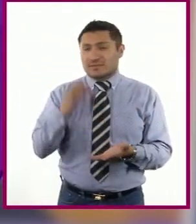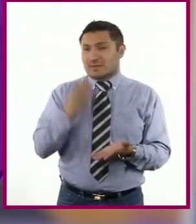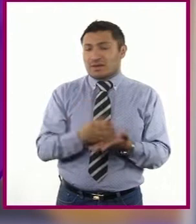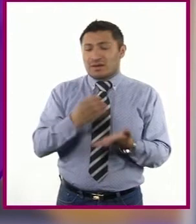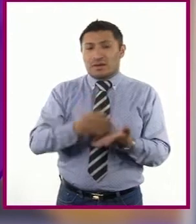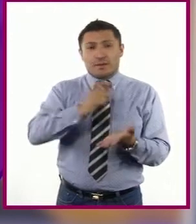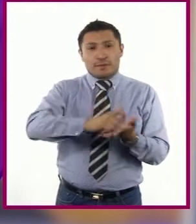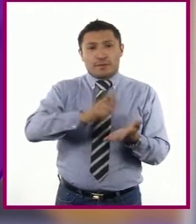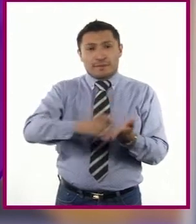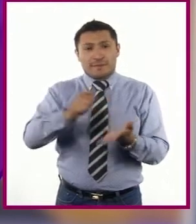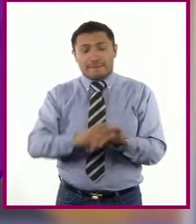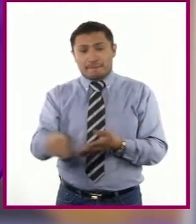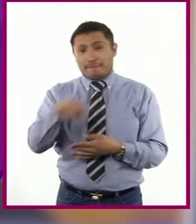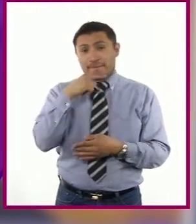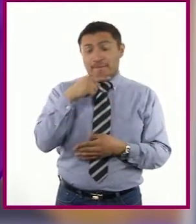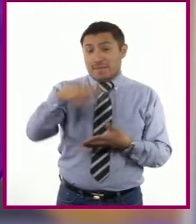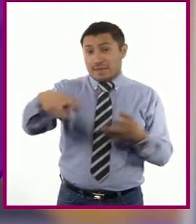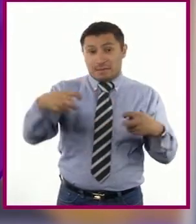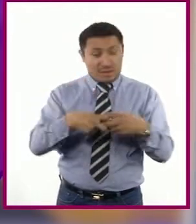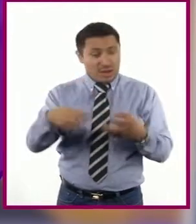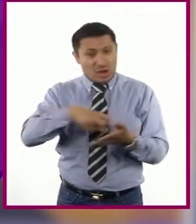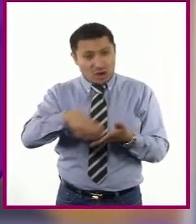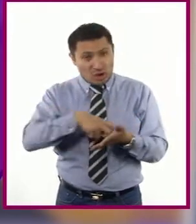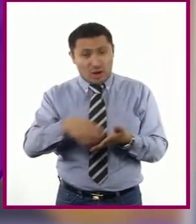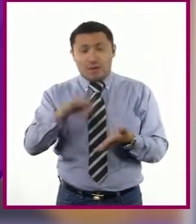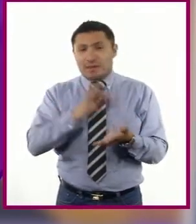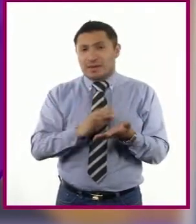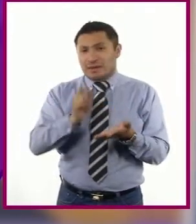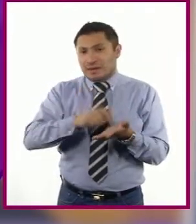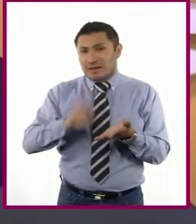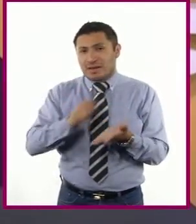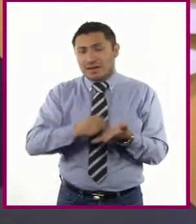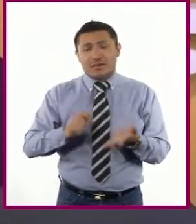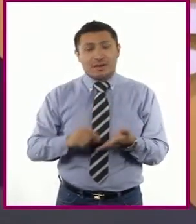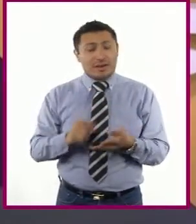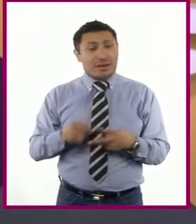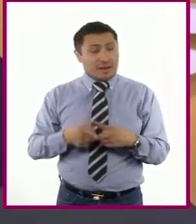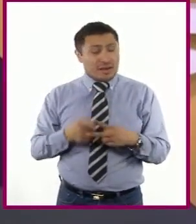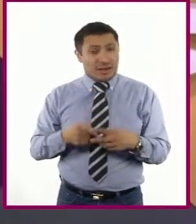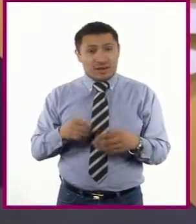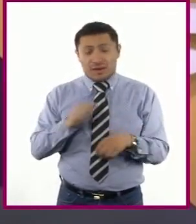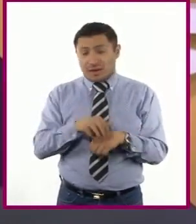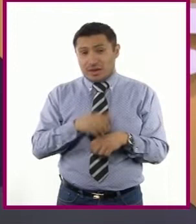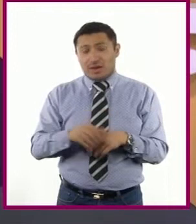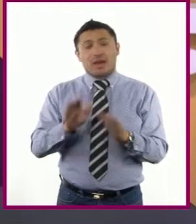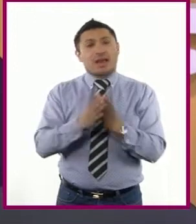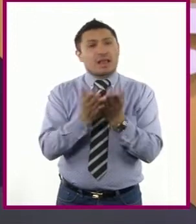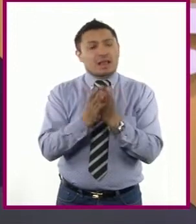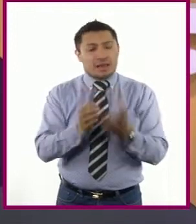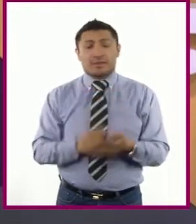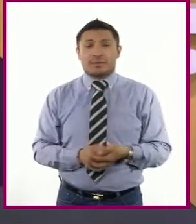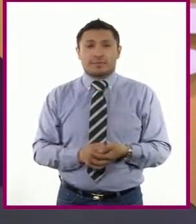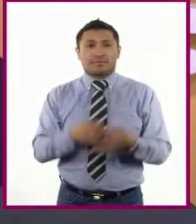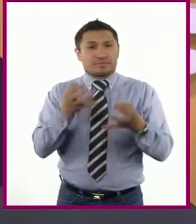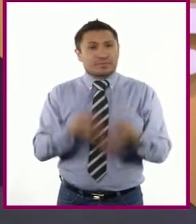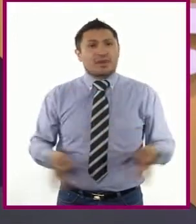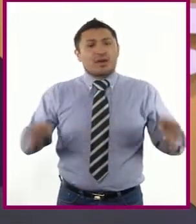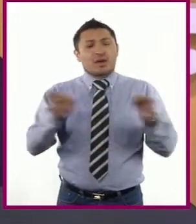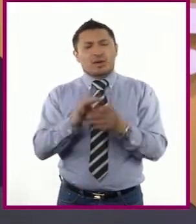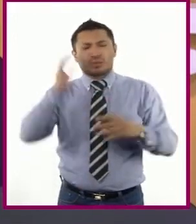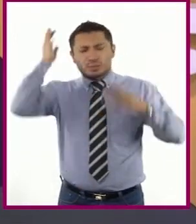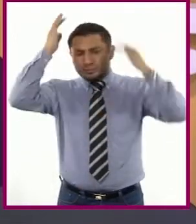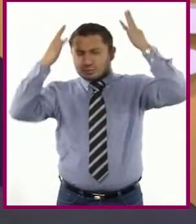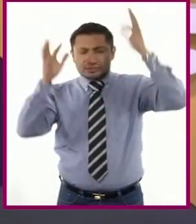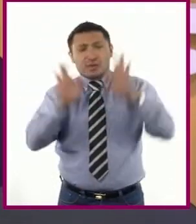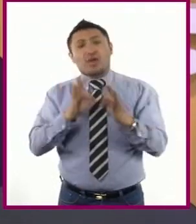apuntes, lápiz, goma, calculadora y libro de texto. Es importante reflexionar en la forma de proceder para